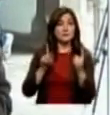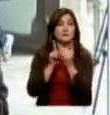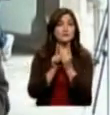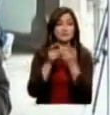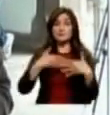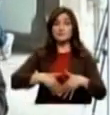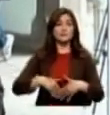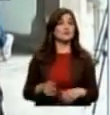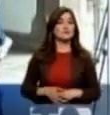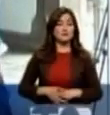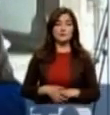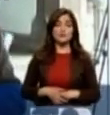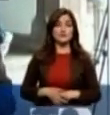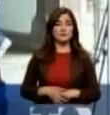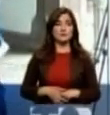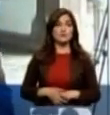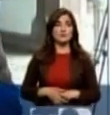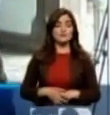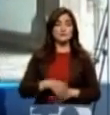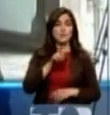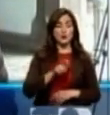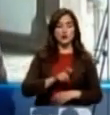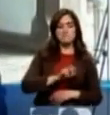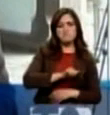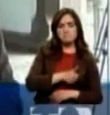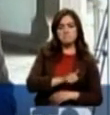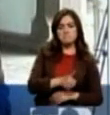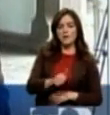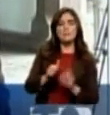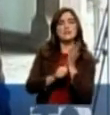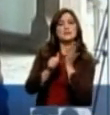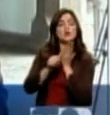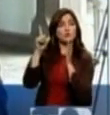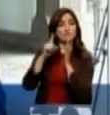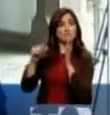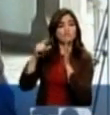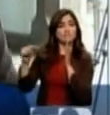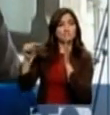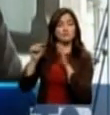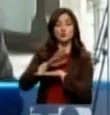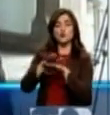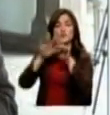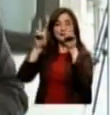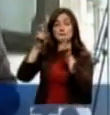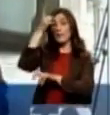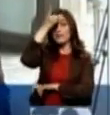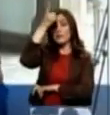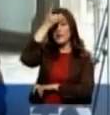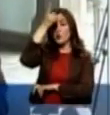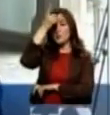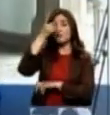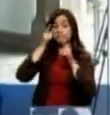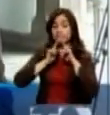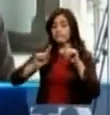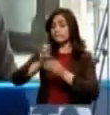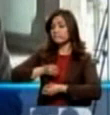ha concluido. Quien sí bajó previamente aquí en este palacio fue el ministro de Finanzas, que se refirió a la deuda que